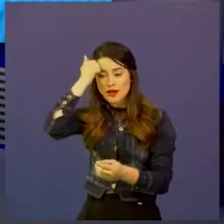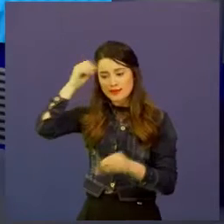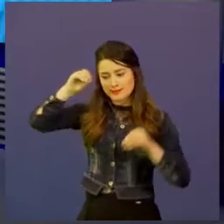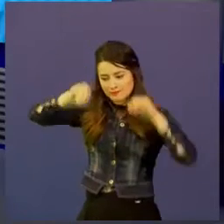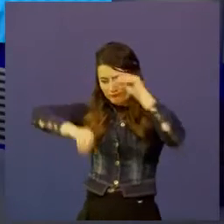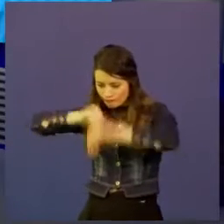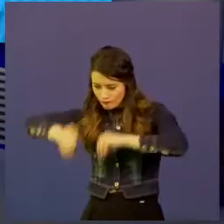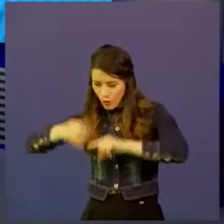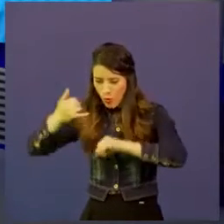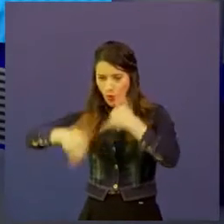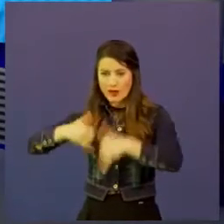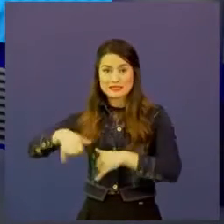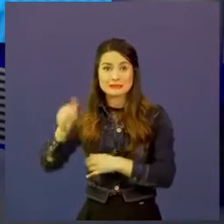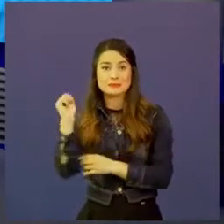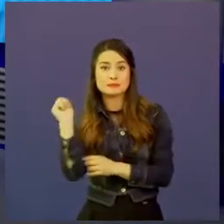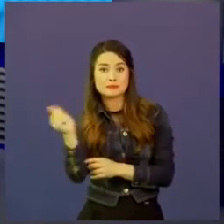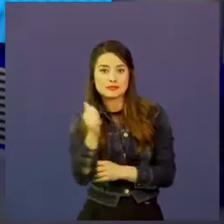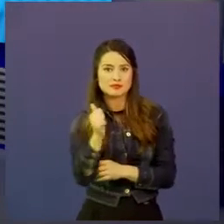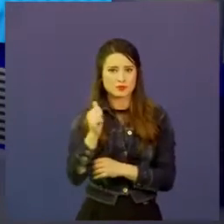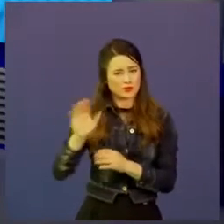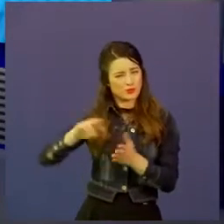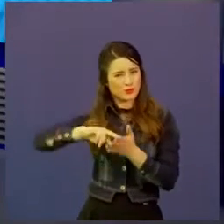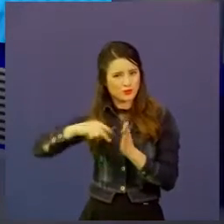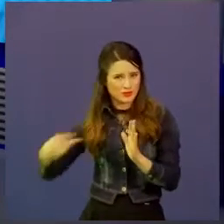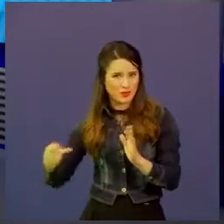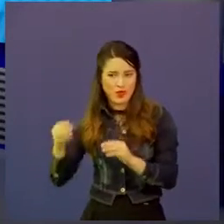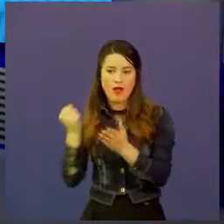educativos que promuevan precisamente eso de lo que hemos venido hablando.